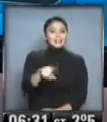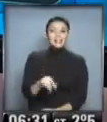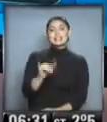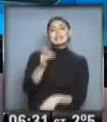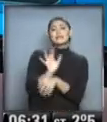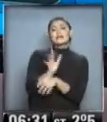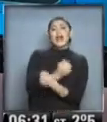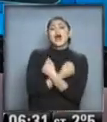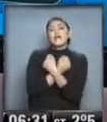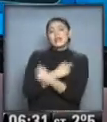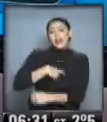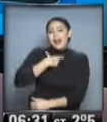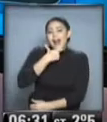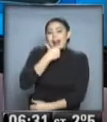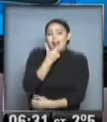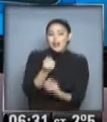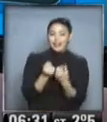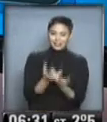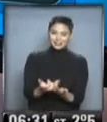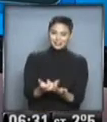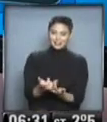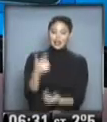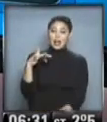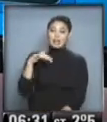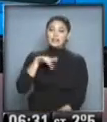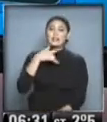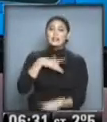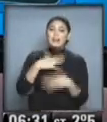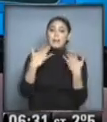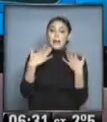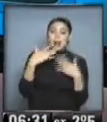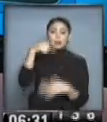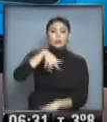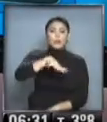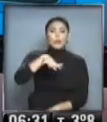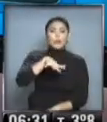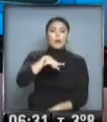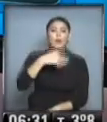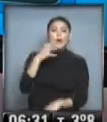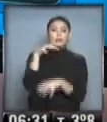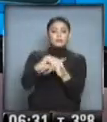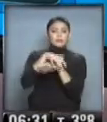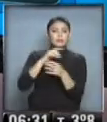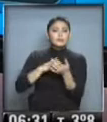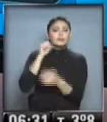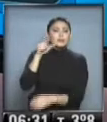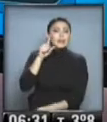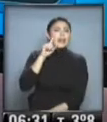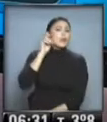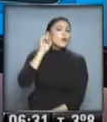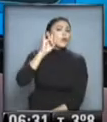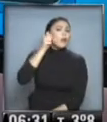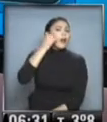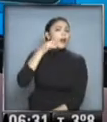abracito, producimos calorcito. Ay, donde la temperatura está alta esta mañana es en Iguazú. Registran